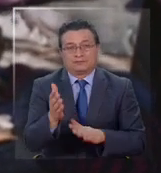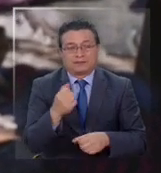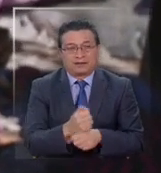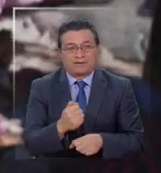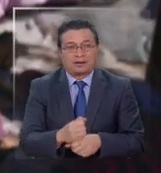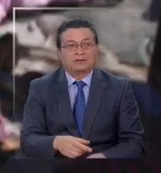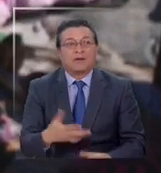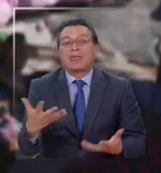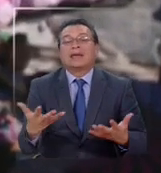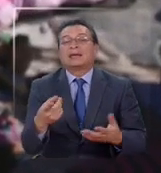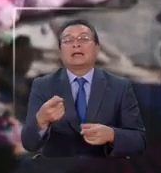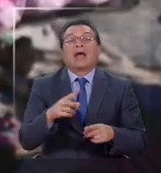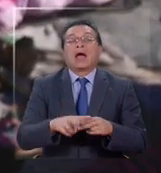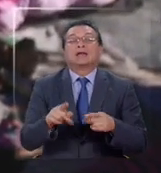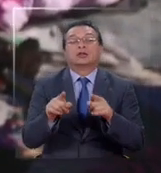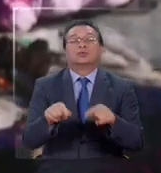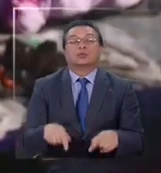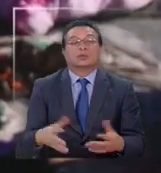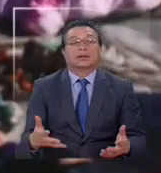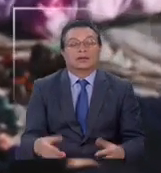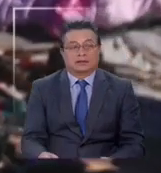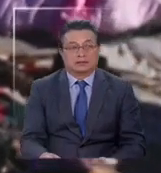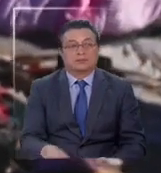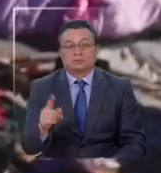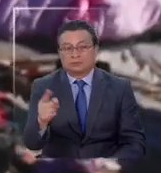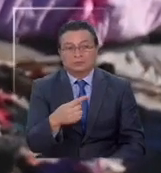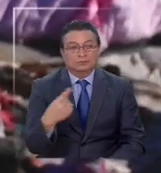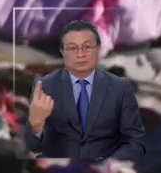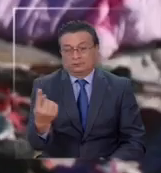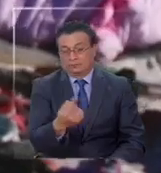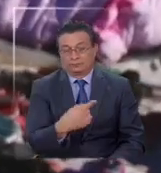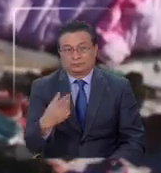Perfecto. ¿Qué haces tú acá? Cuéntanos. Todo esto que está acá es todo lo que